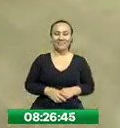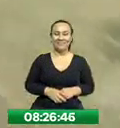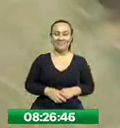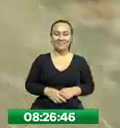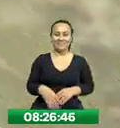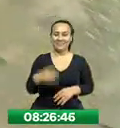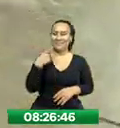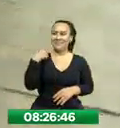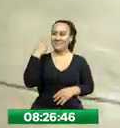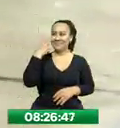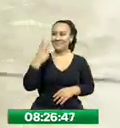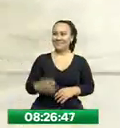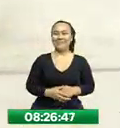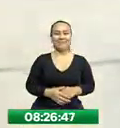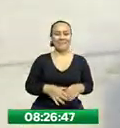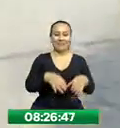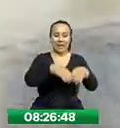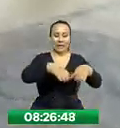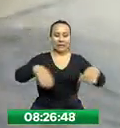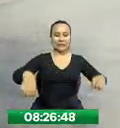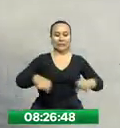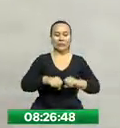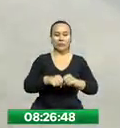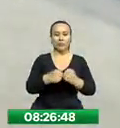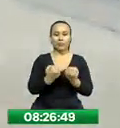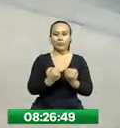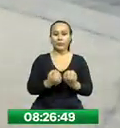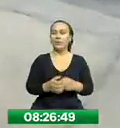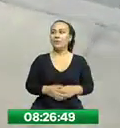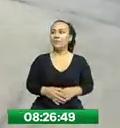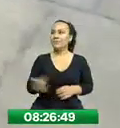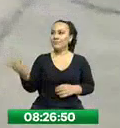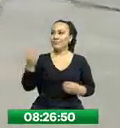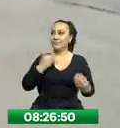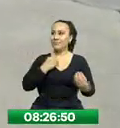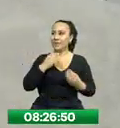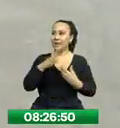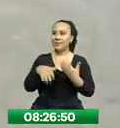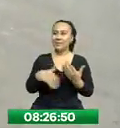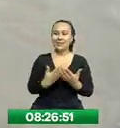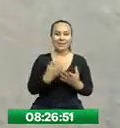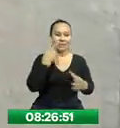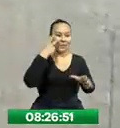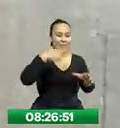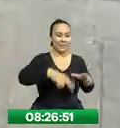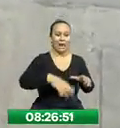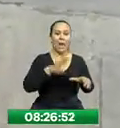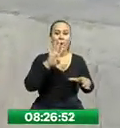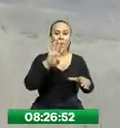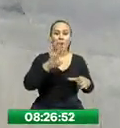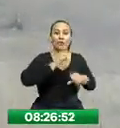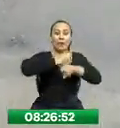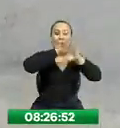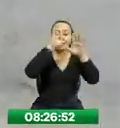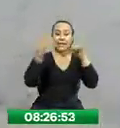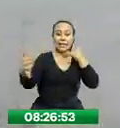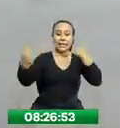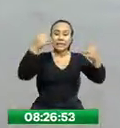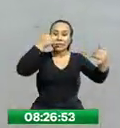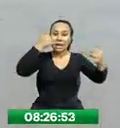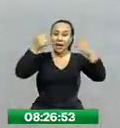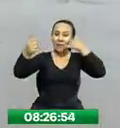novedad? ¿Ya llamaron para denunciar? La señora llamó a las 4 de la mañana, llamó la señora aquí, pero no sé